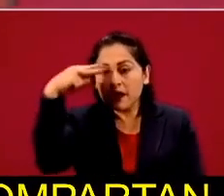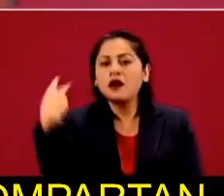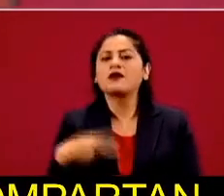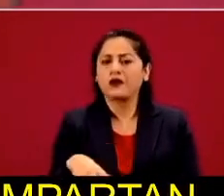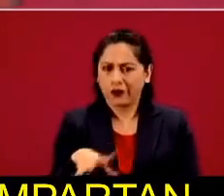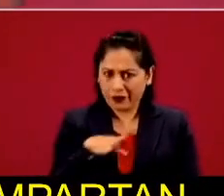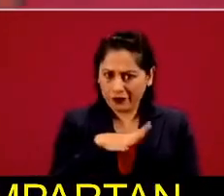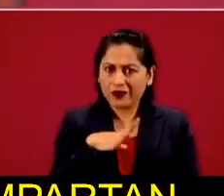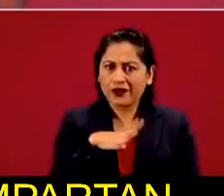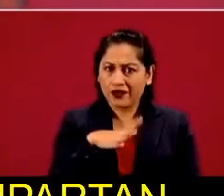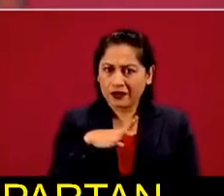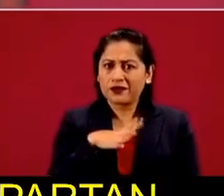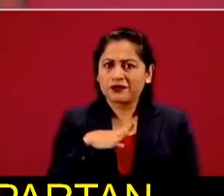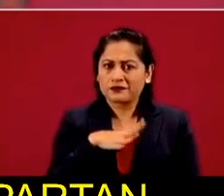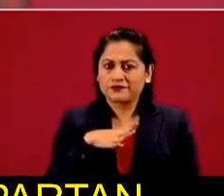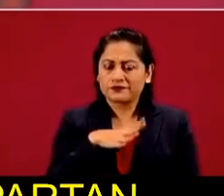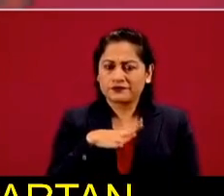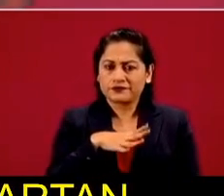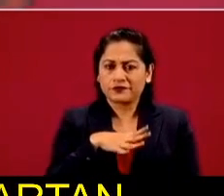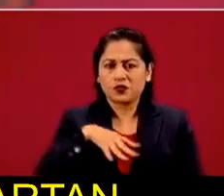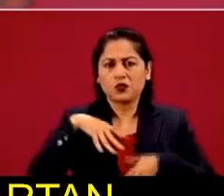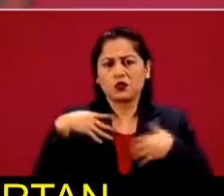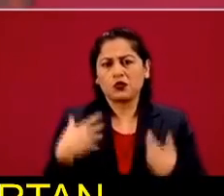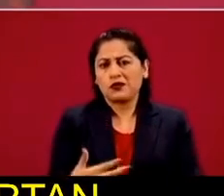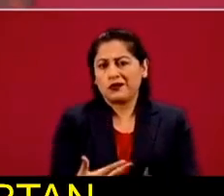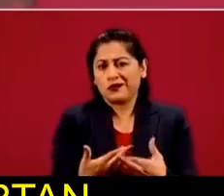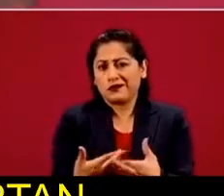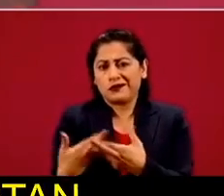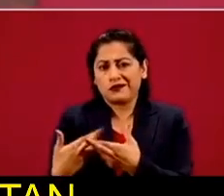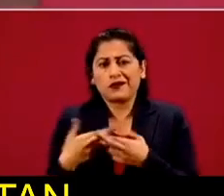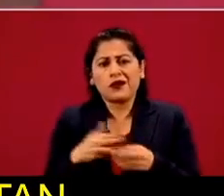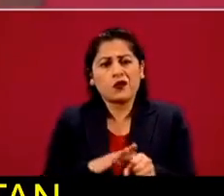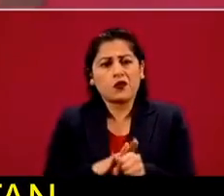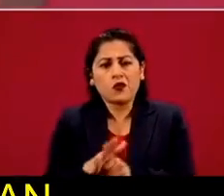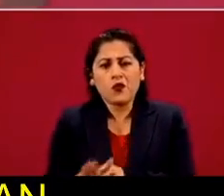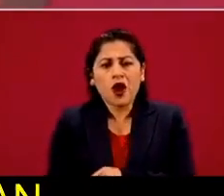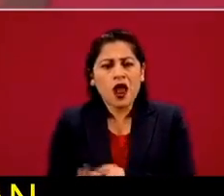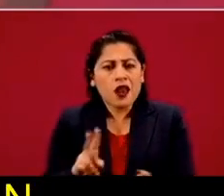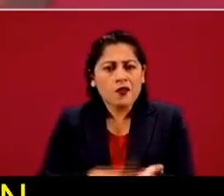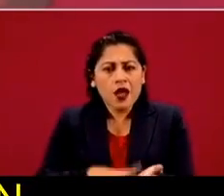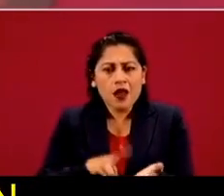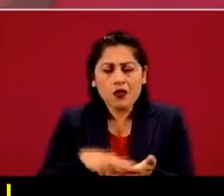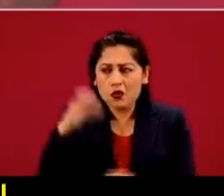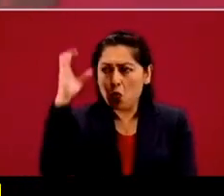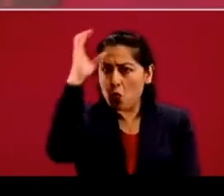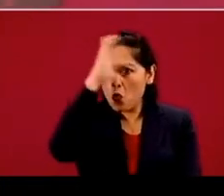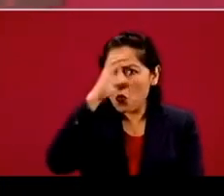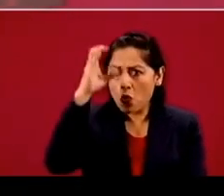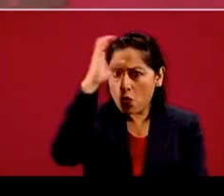Hay todavía una gran reserva de valores culturales, morales, espirituales